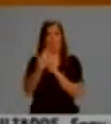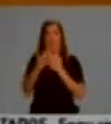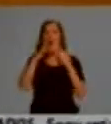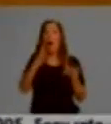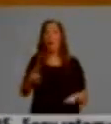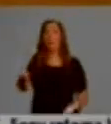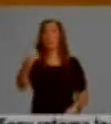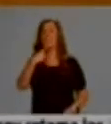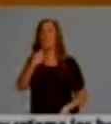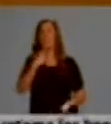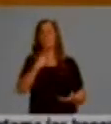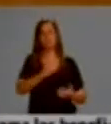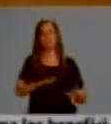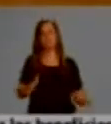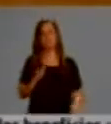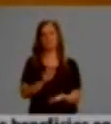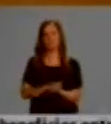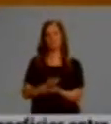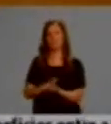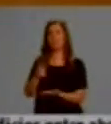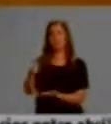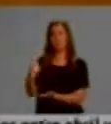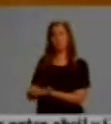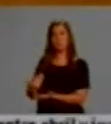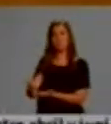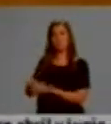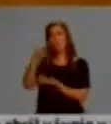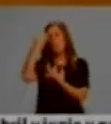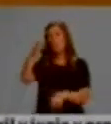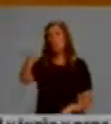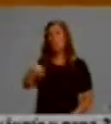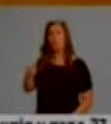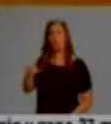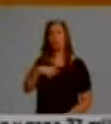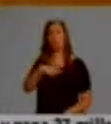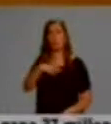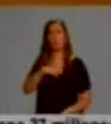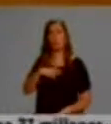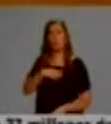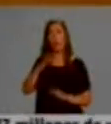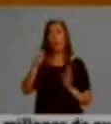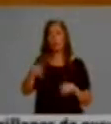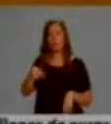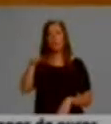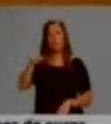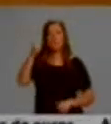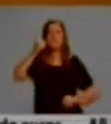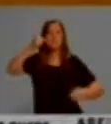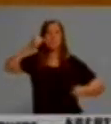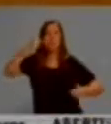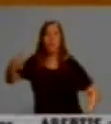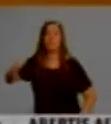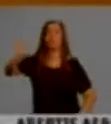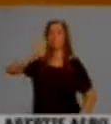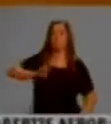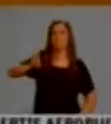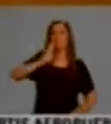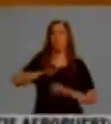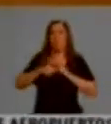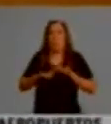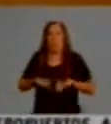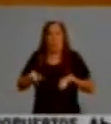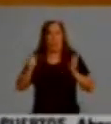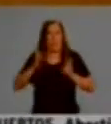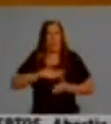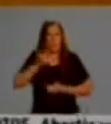de que nadie podrá demostrar que Bárcenas no es inocente se ha convertido en el mayor escándalo de corrupción de la